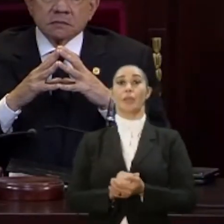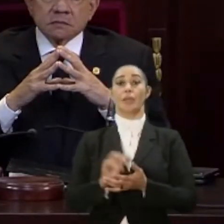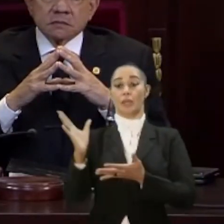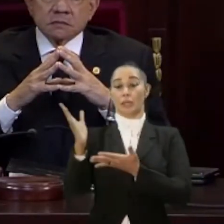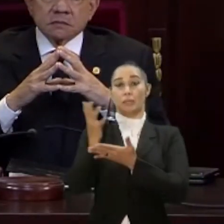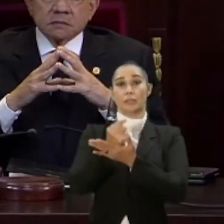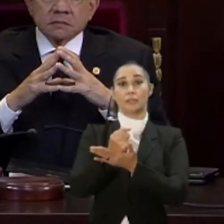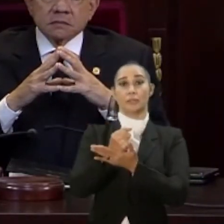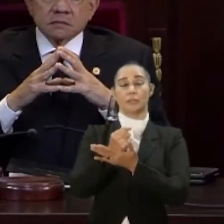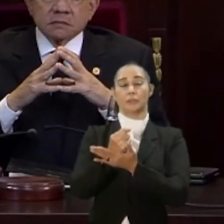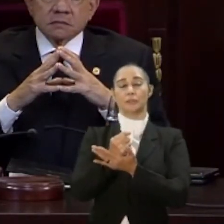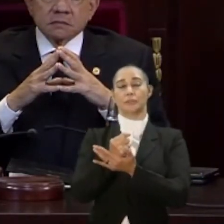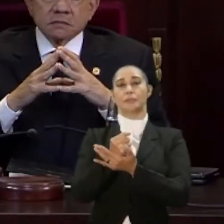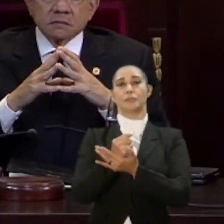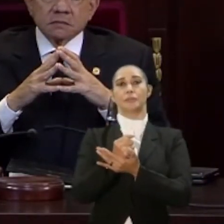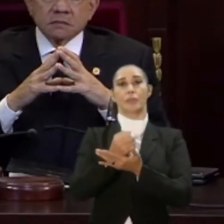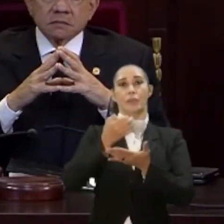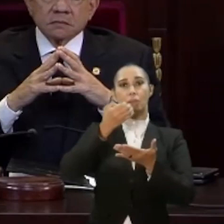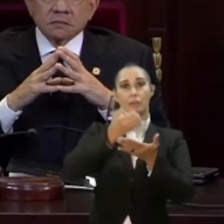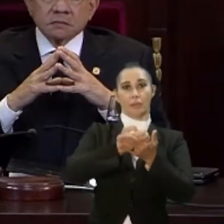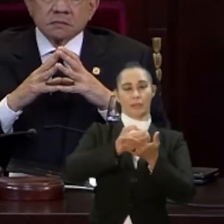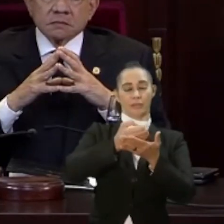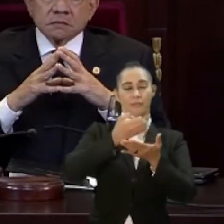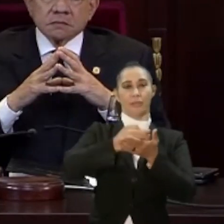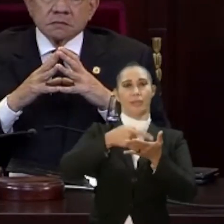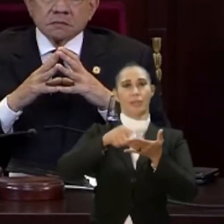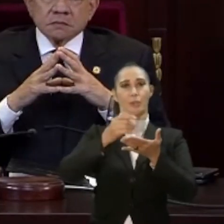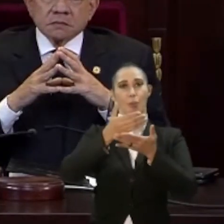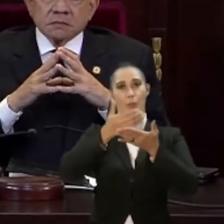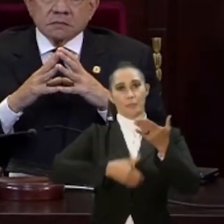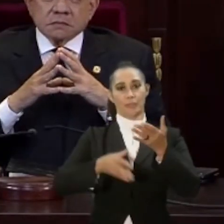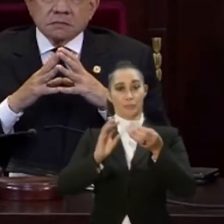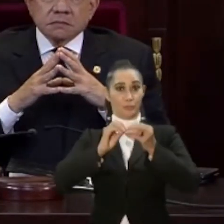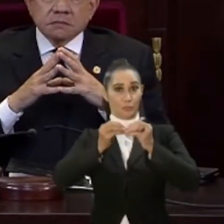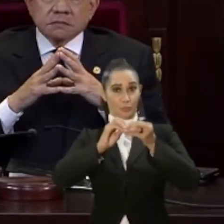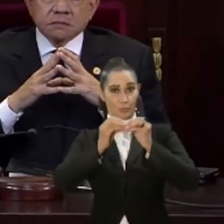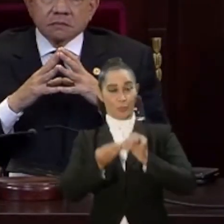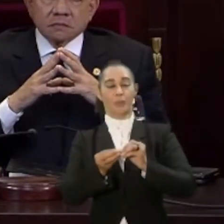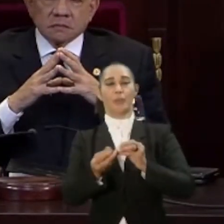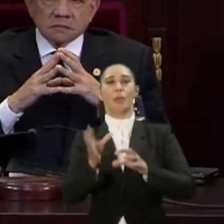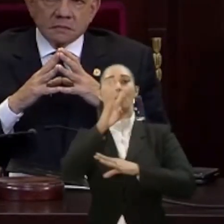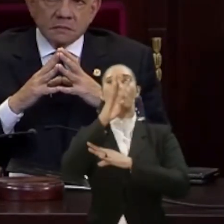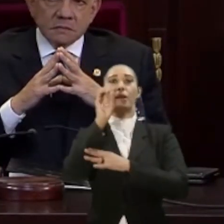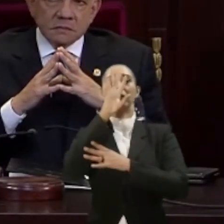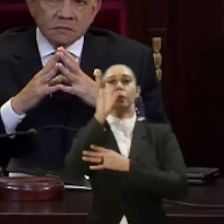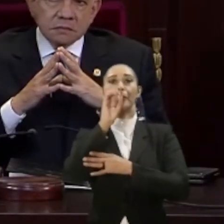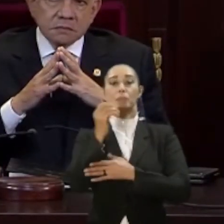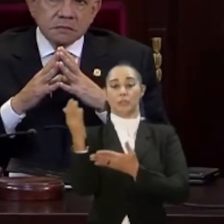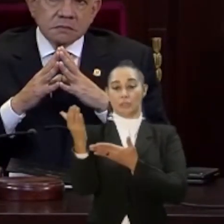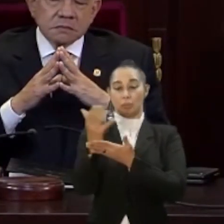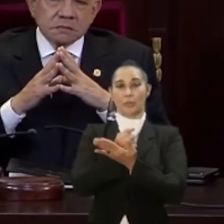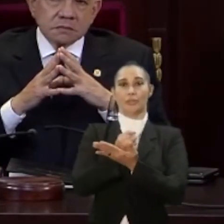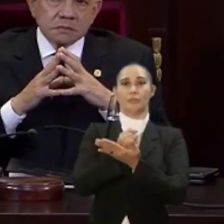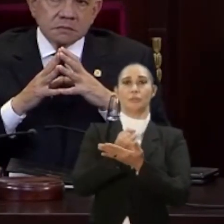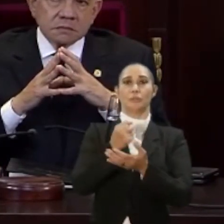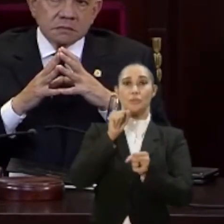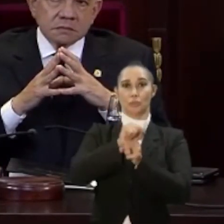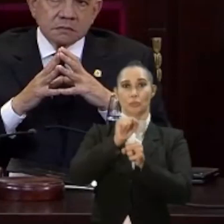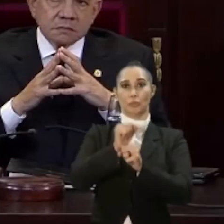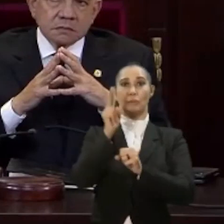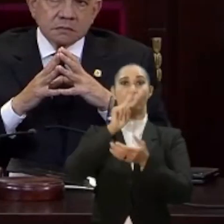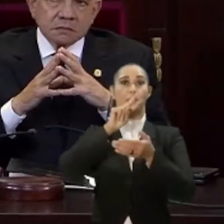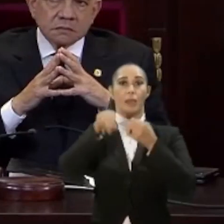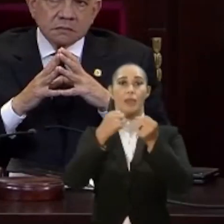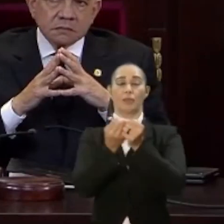sólidos, el fideicomiso DO Sostenible impactará positivamente el 40% de los residuos sólidos del país en